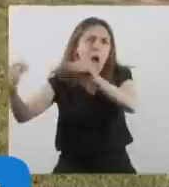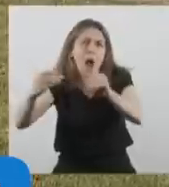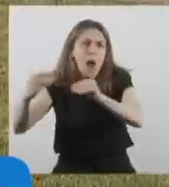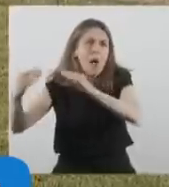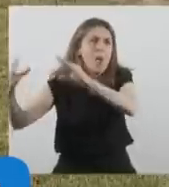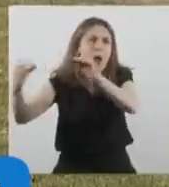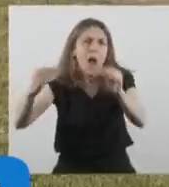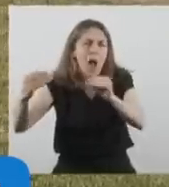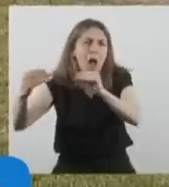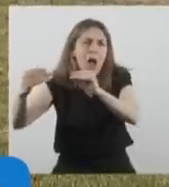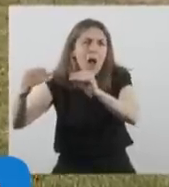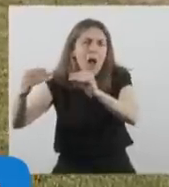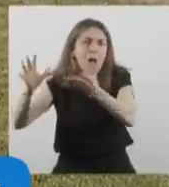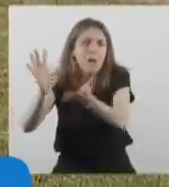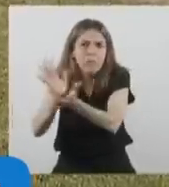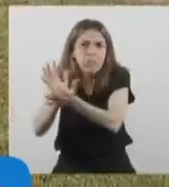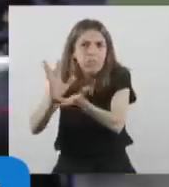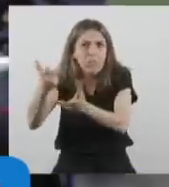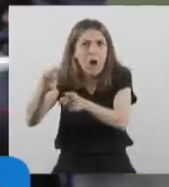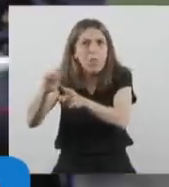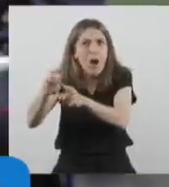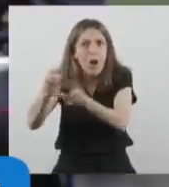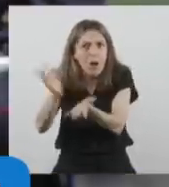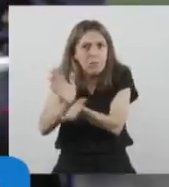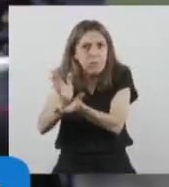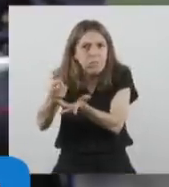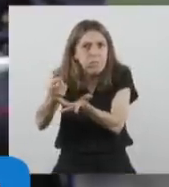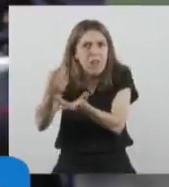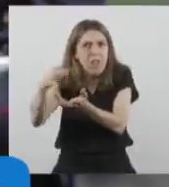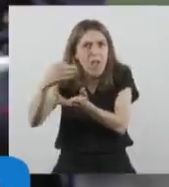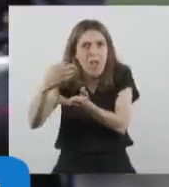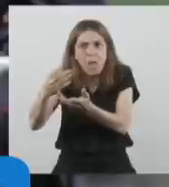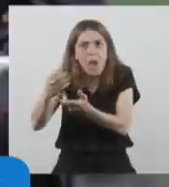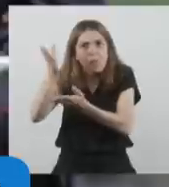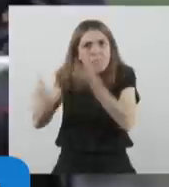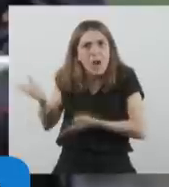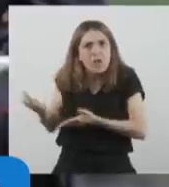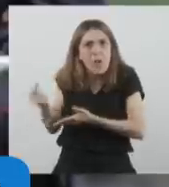que se levantan y se olvidan lo que hicieron cuando tuvieron que trabajar por los argentinos